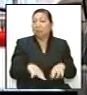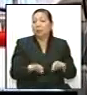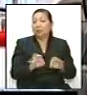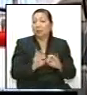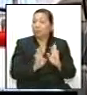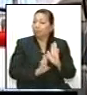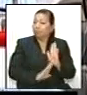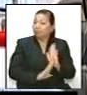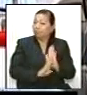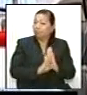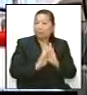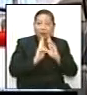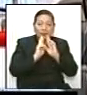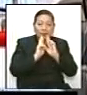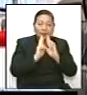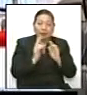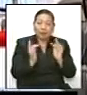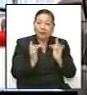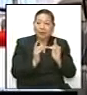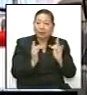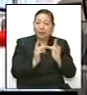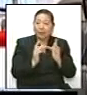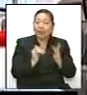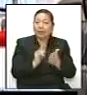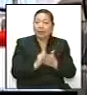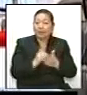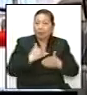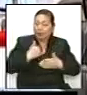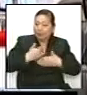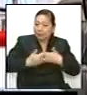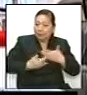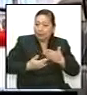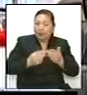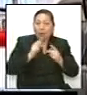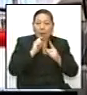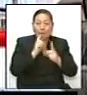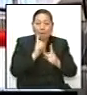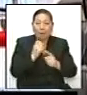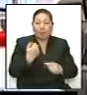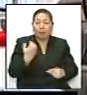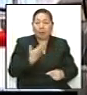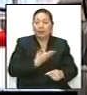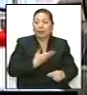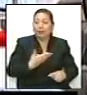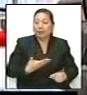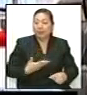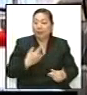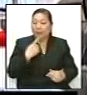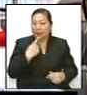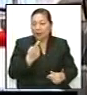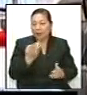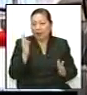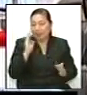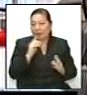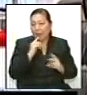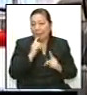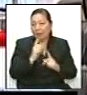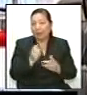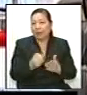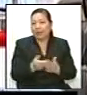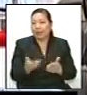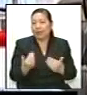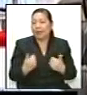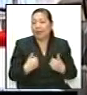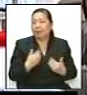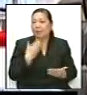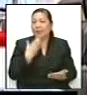destaque los resultados y los impactos que están generando estas consultorías en el Poder Ejecutivo. Esa era la síntesis que teníamos, señor